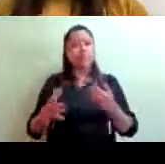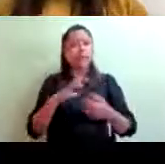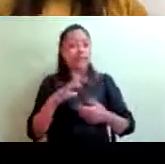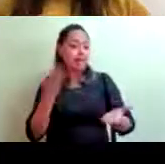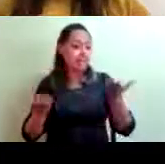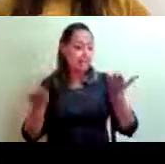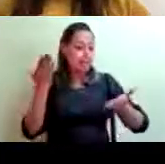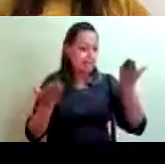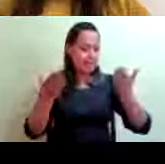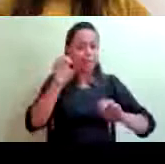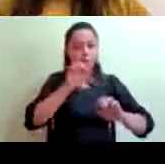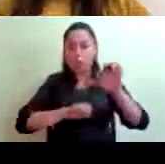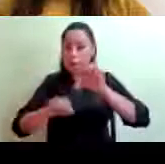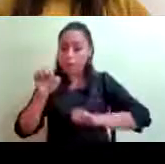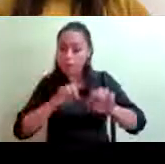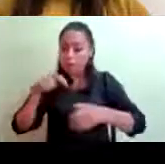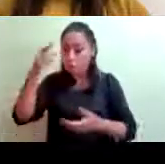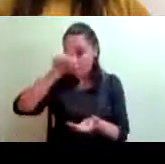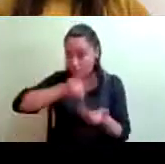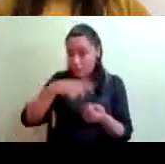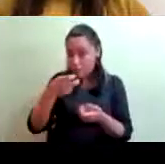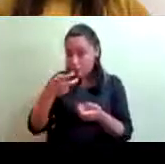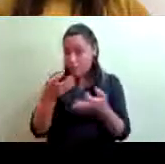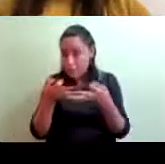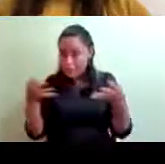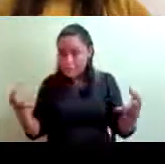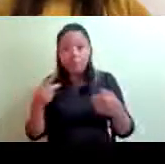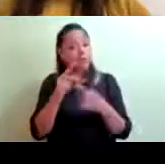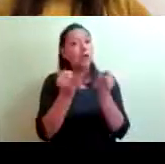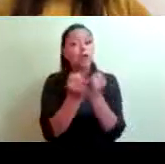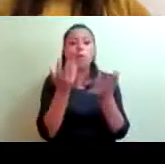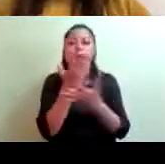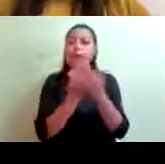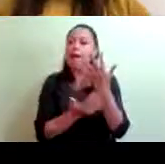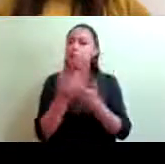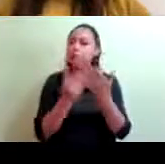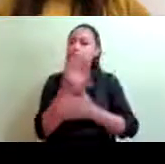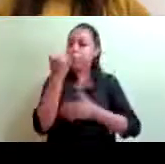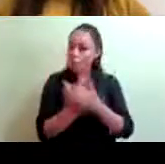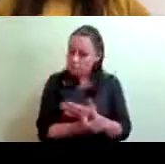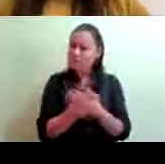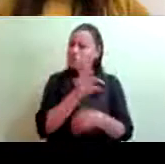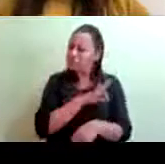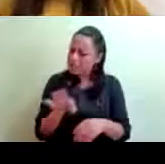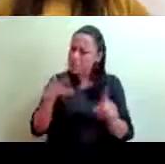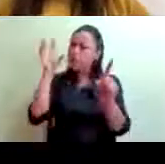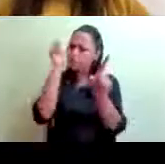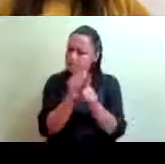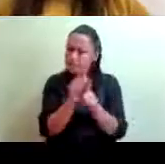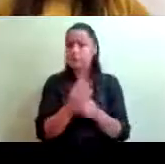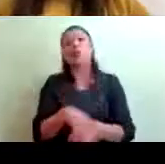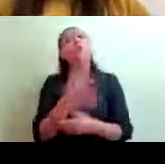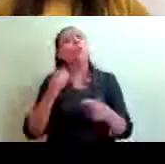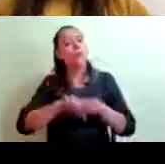de este suelo, pero también al mismo tiempo generar proyectos rentables y sustentables, es decir, hacer proyectos productivos